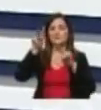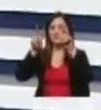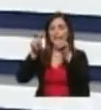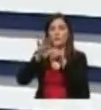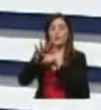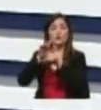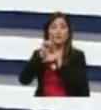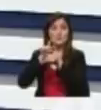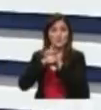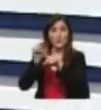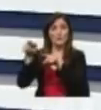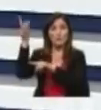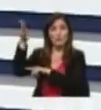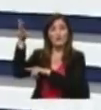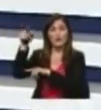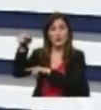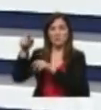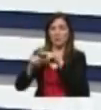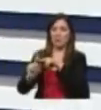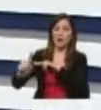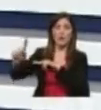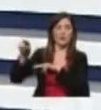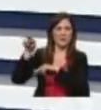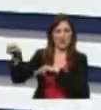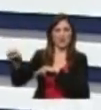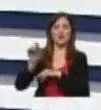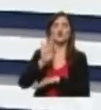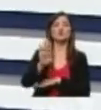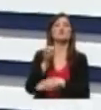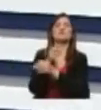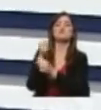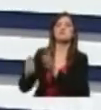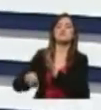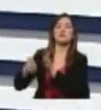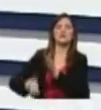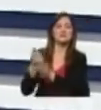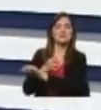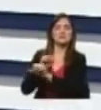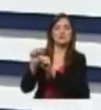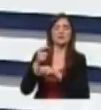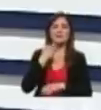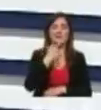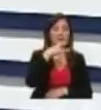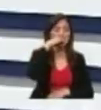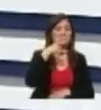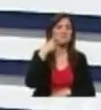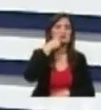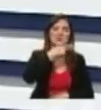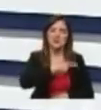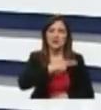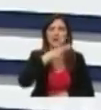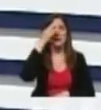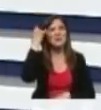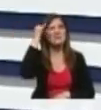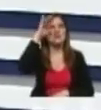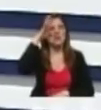del docente prófugo acusado de abuso sexual. Sucedió en el reconocimiento del lugar que se llevó a cabo por segunda vez en el